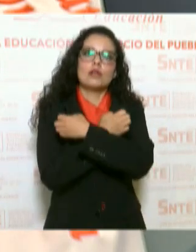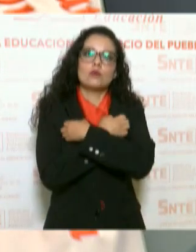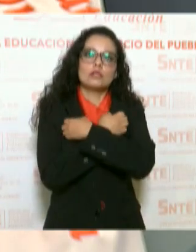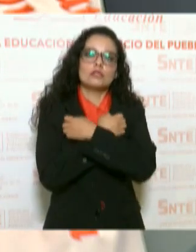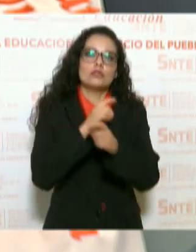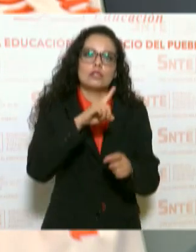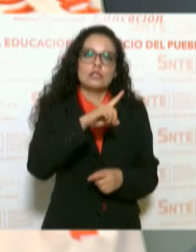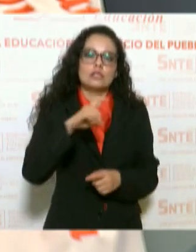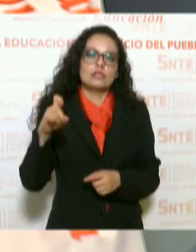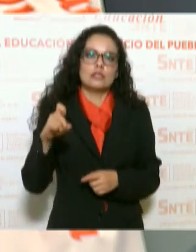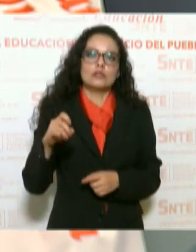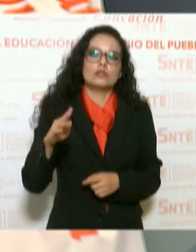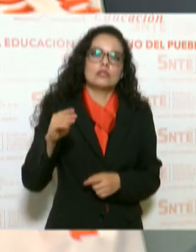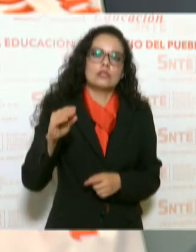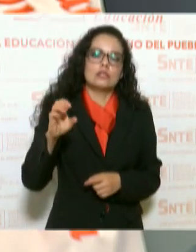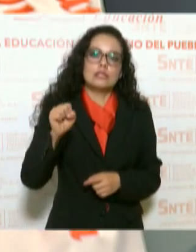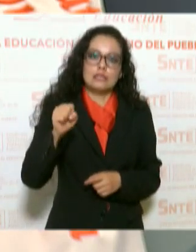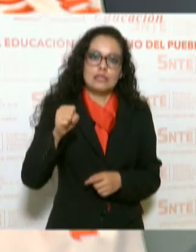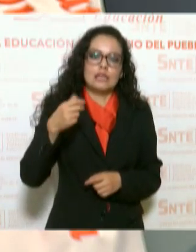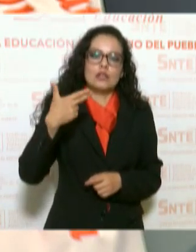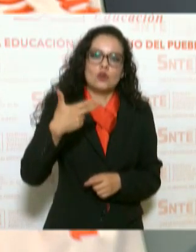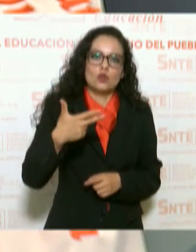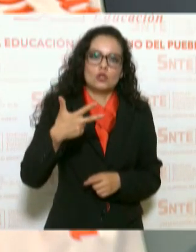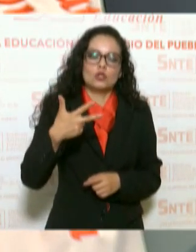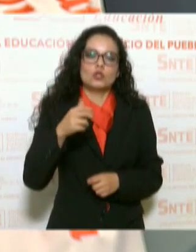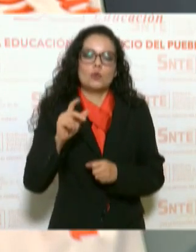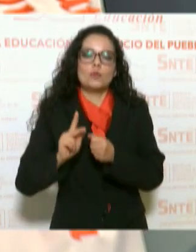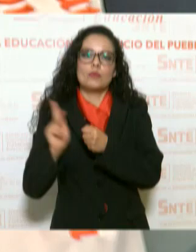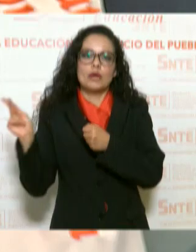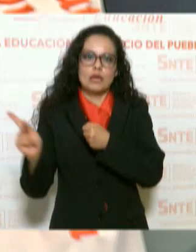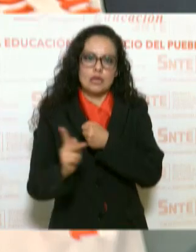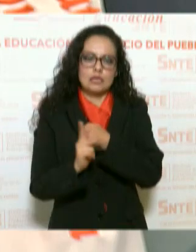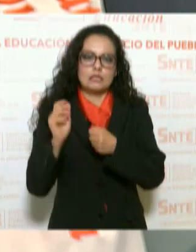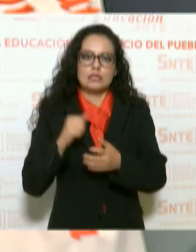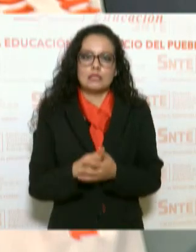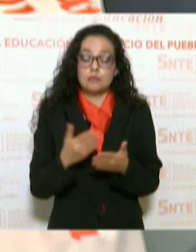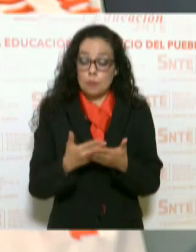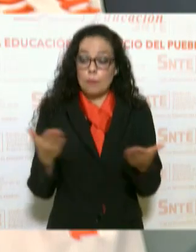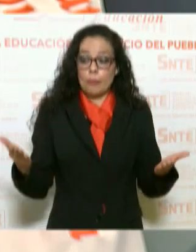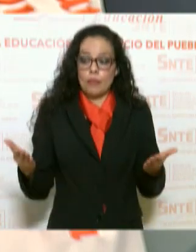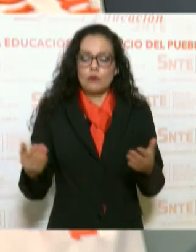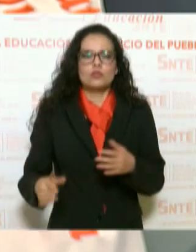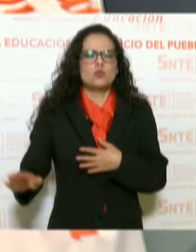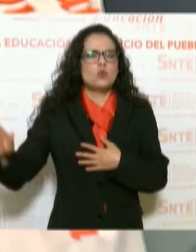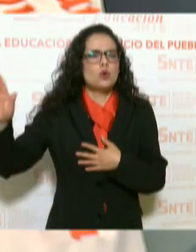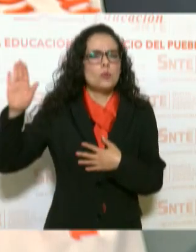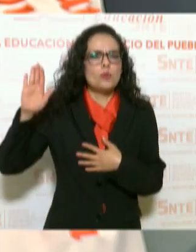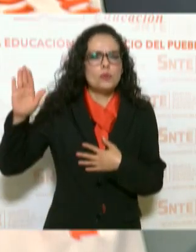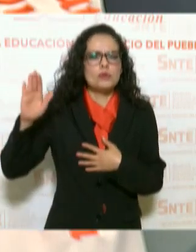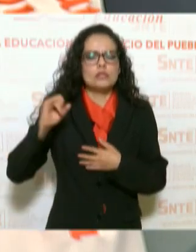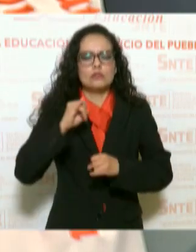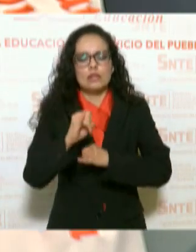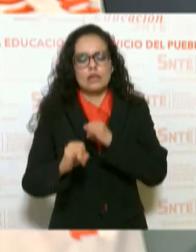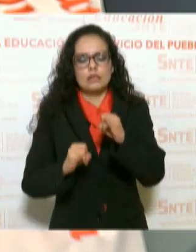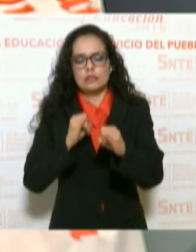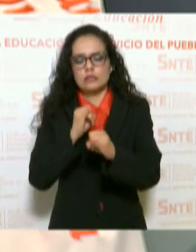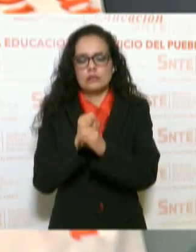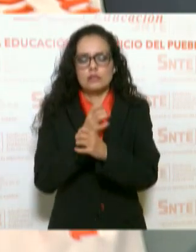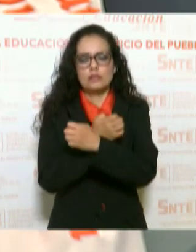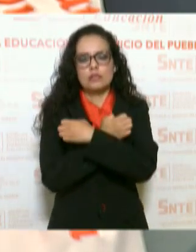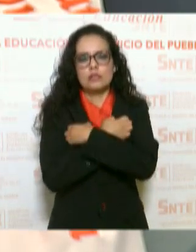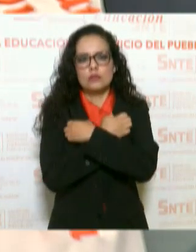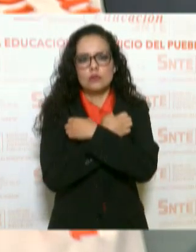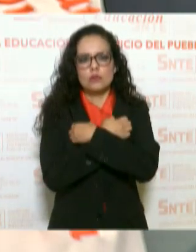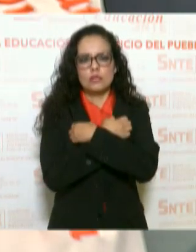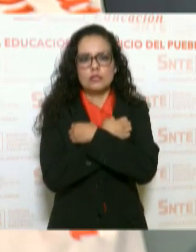y territorios. Esto da cuenta del compromiso de la Internacional de la Educación con